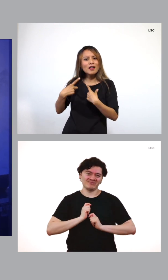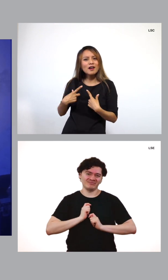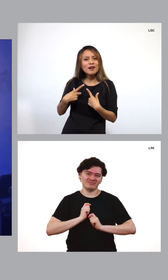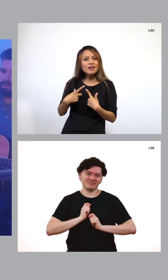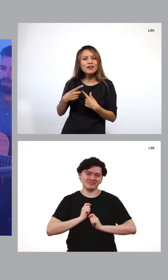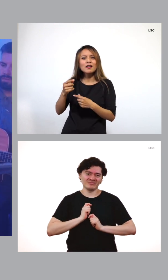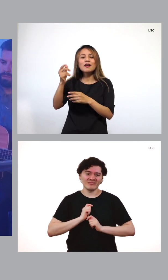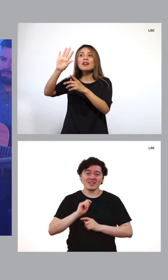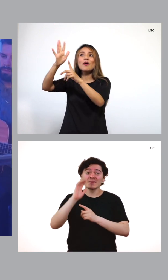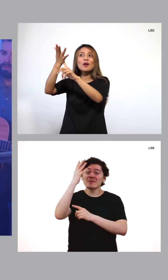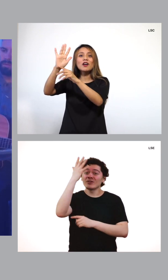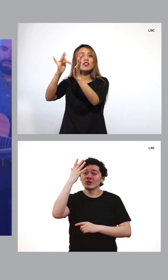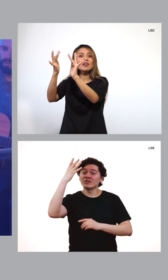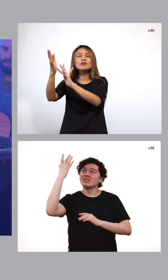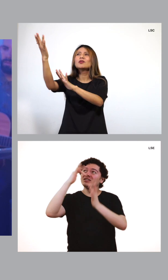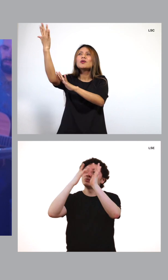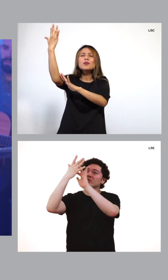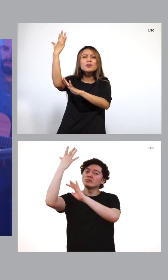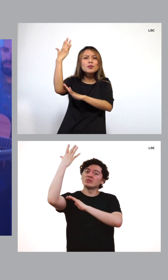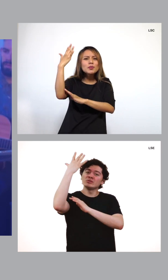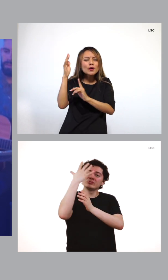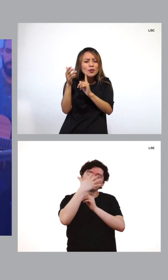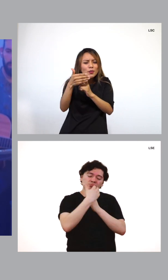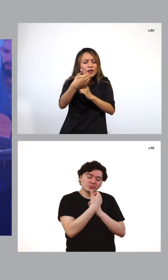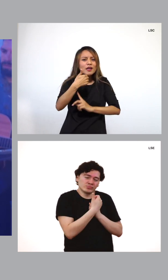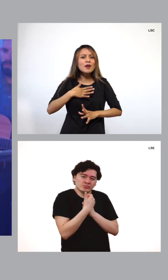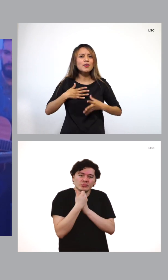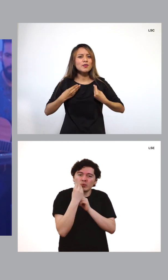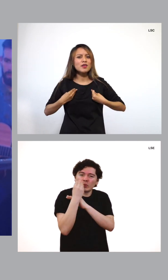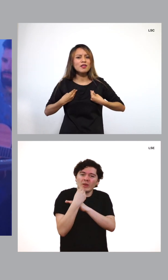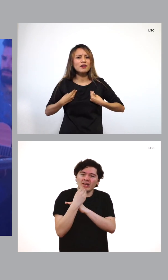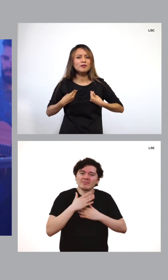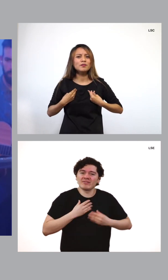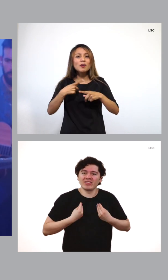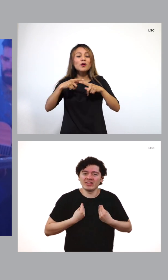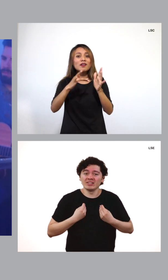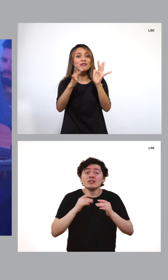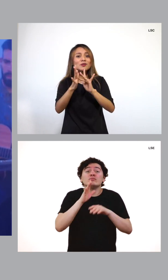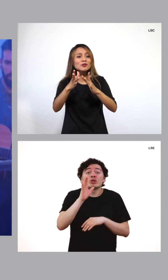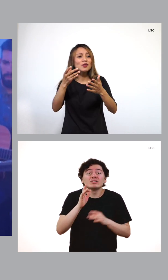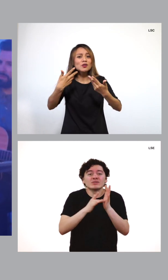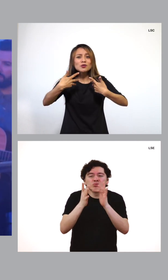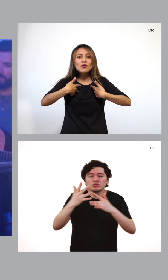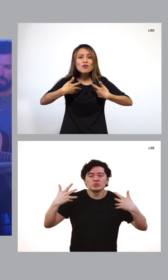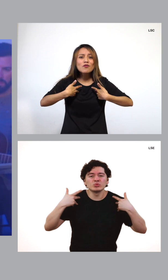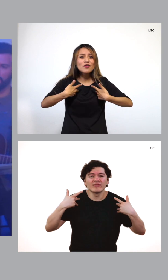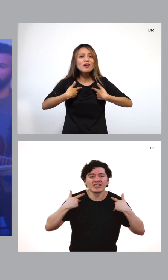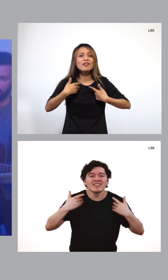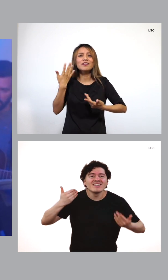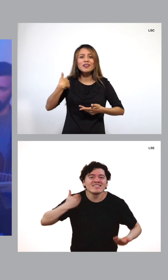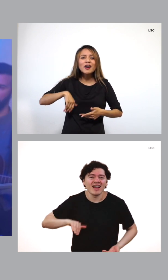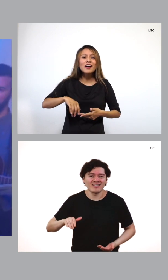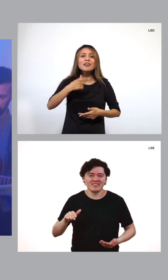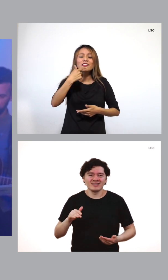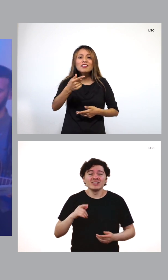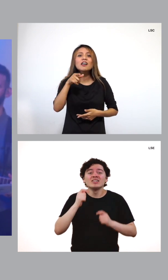dirá: pagué por este momento, sufrí por este momento, pero como yo sufrí, tú hoy eres